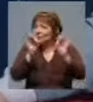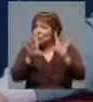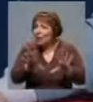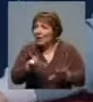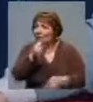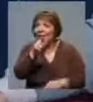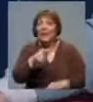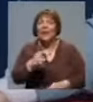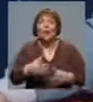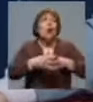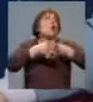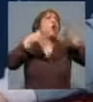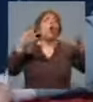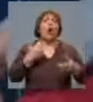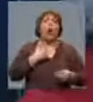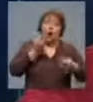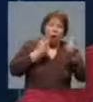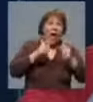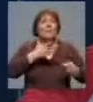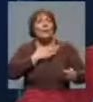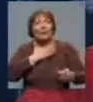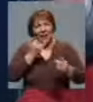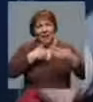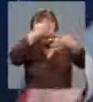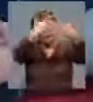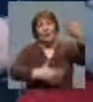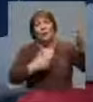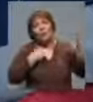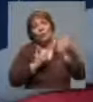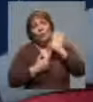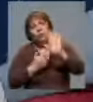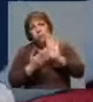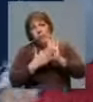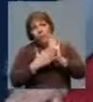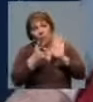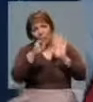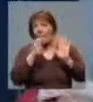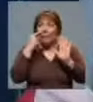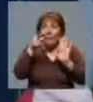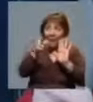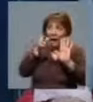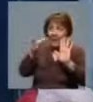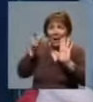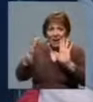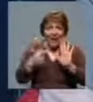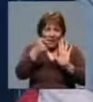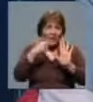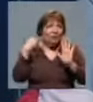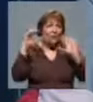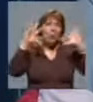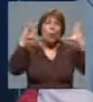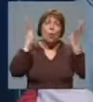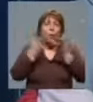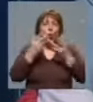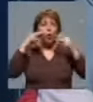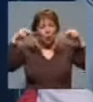una cuestión de Macro números que yo puedo traer una lista de números y demostrar este la percepción que el mundo